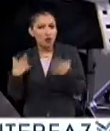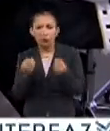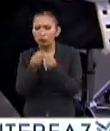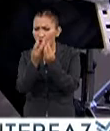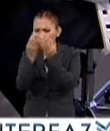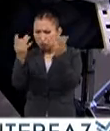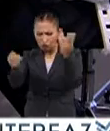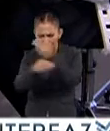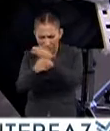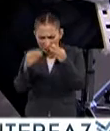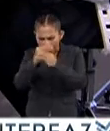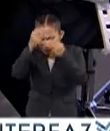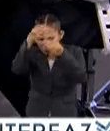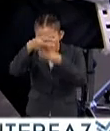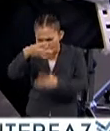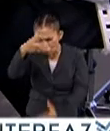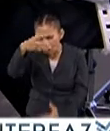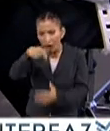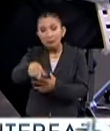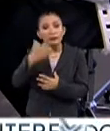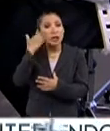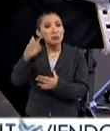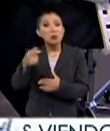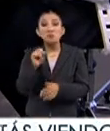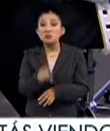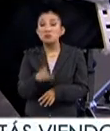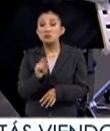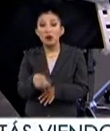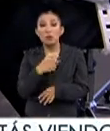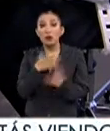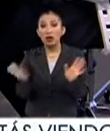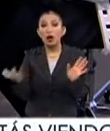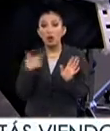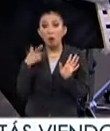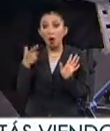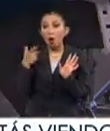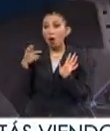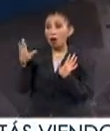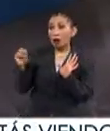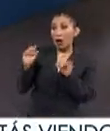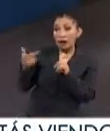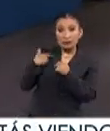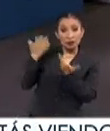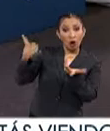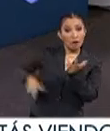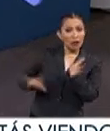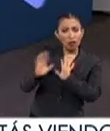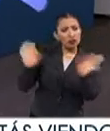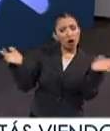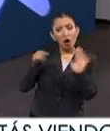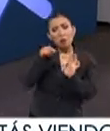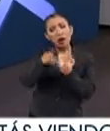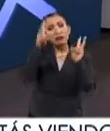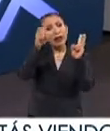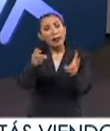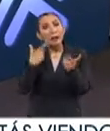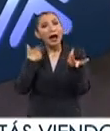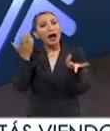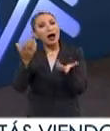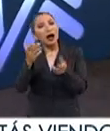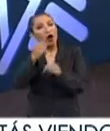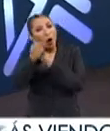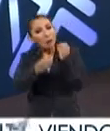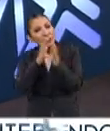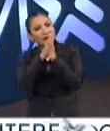gran cantidad de contenidos por los que el tiempo no pasa porque no son de coyuntura. Son contenidos que tienen que ver con obras